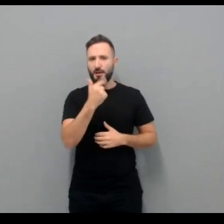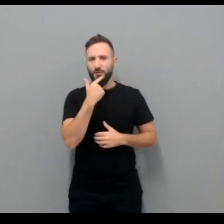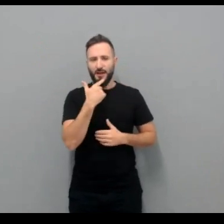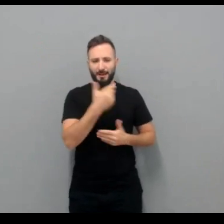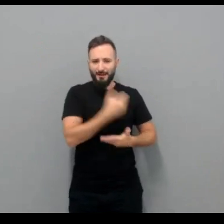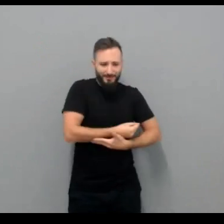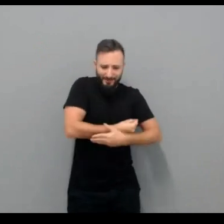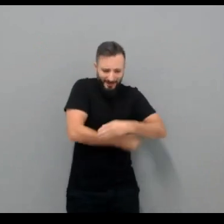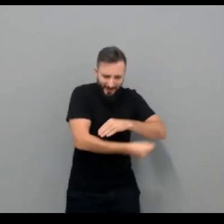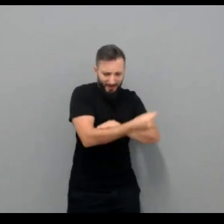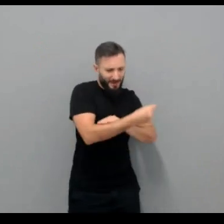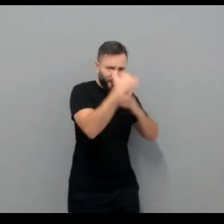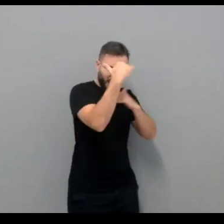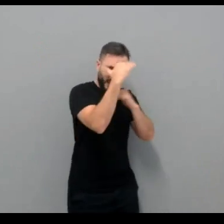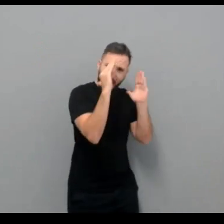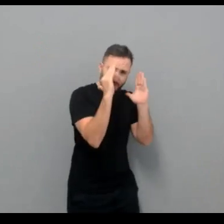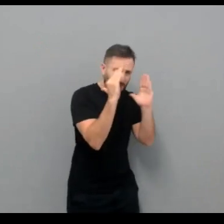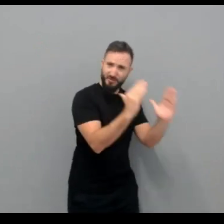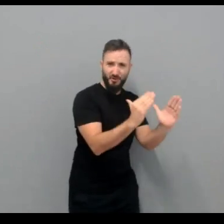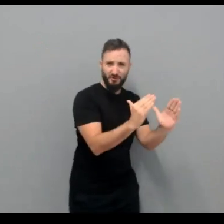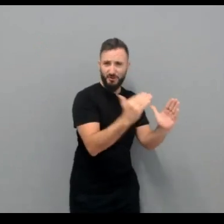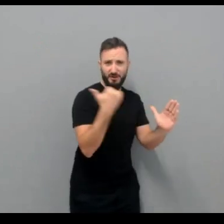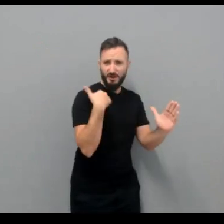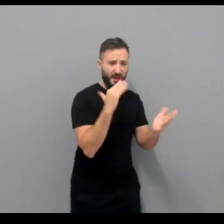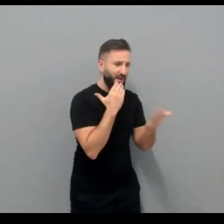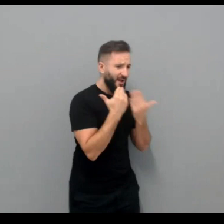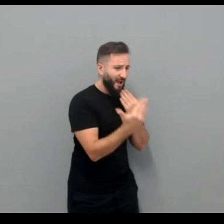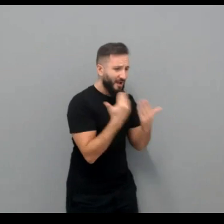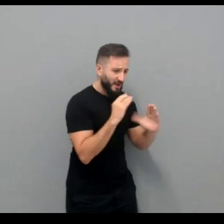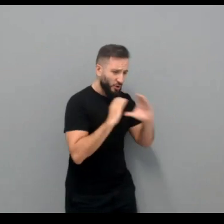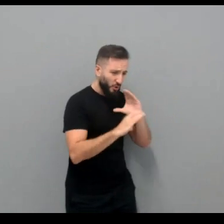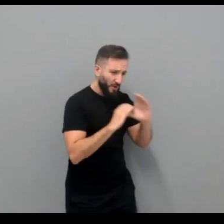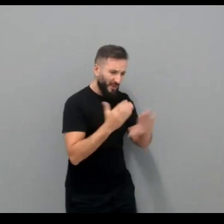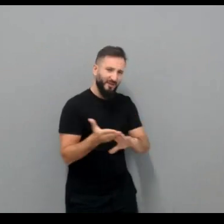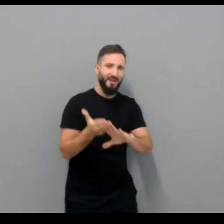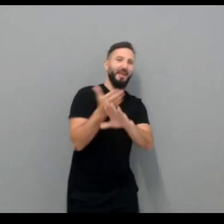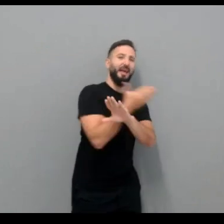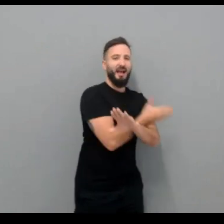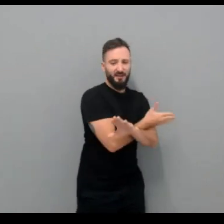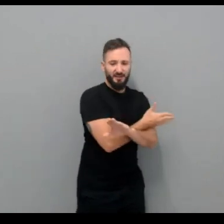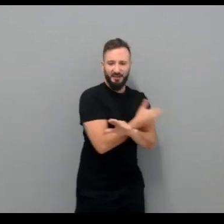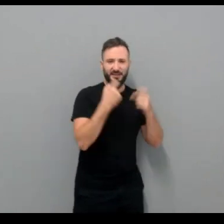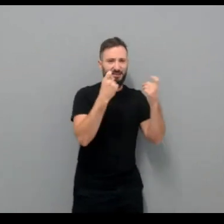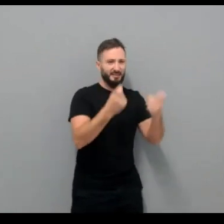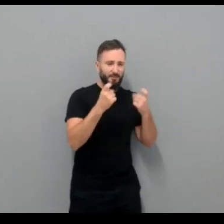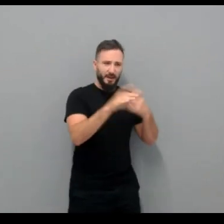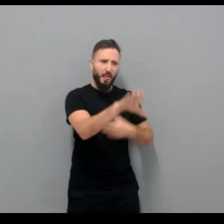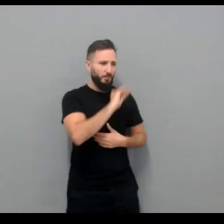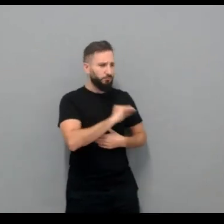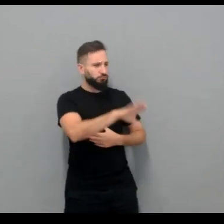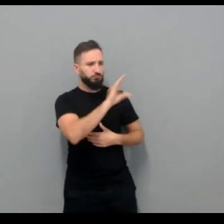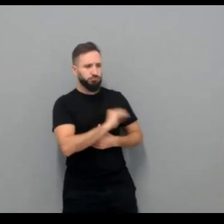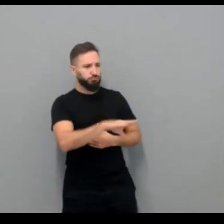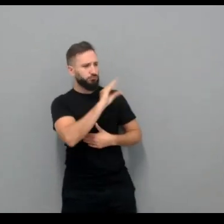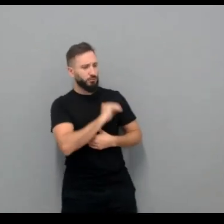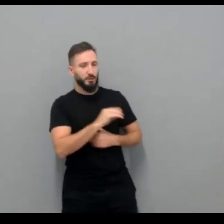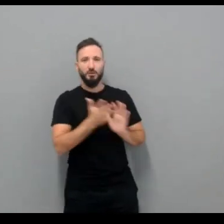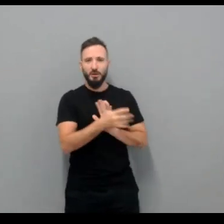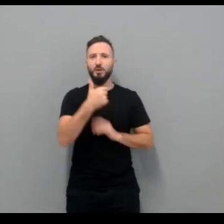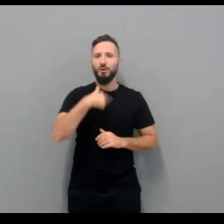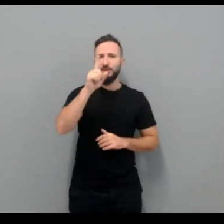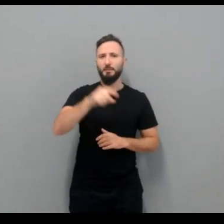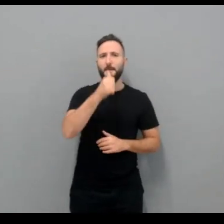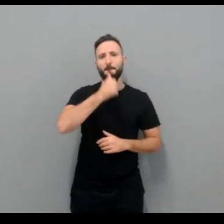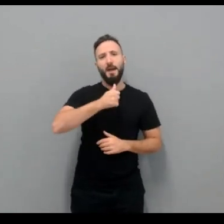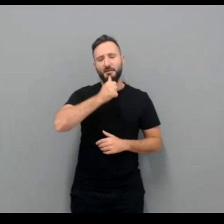principio, antes de ponernos a hablar con él, o sea, comunicarnos con él, lo han entendido desde el principio. La verdad es que han tenido mucha paciencia con él,